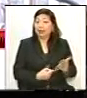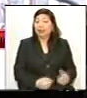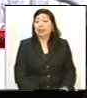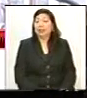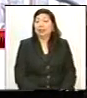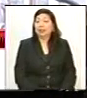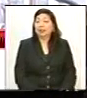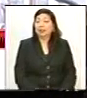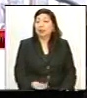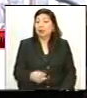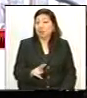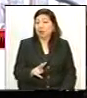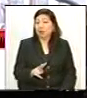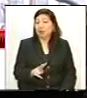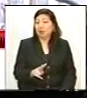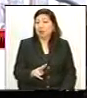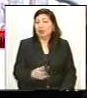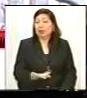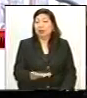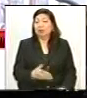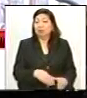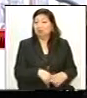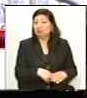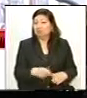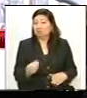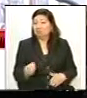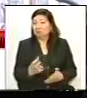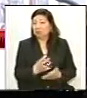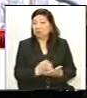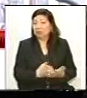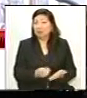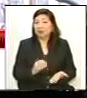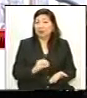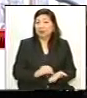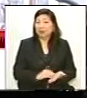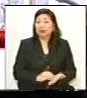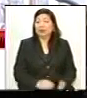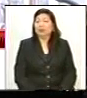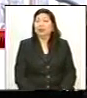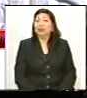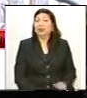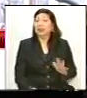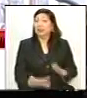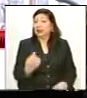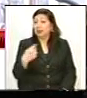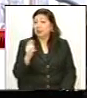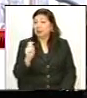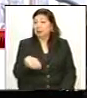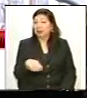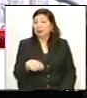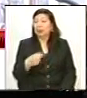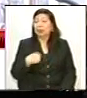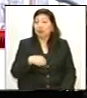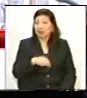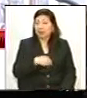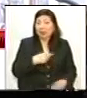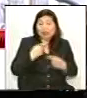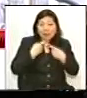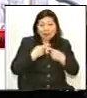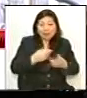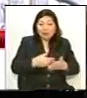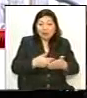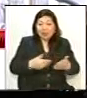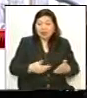ejecución sube en términos netos, quitándole los deductivos, agregándole los adicionales, el 15%, nosotros emitimos un informe previo